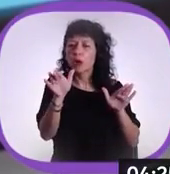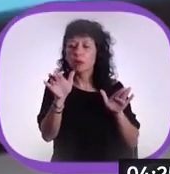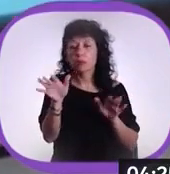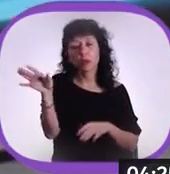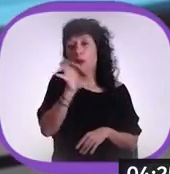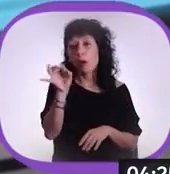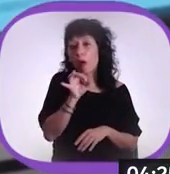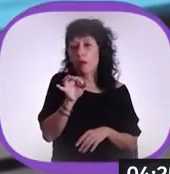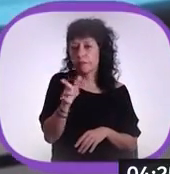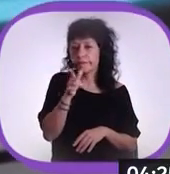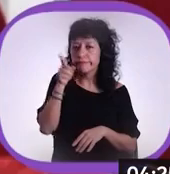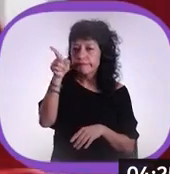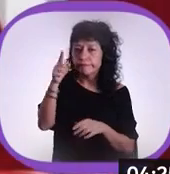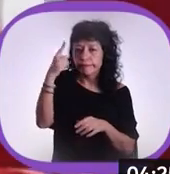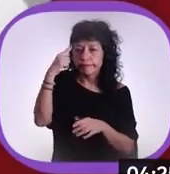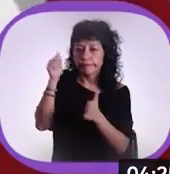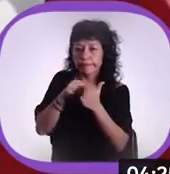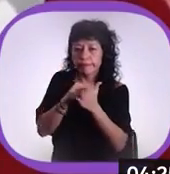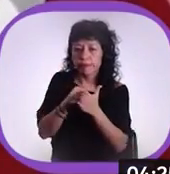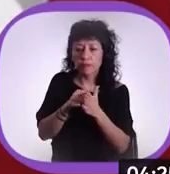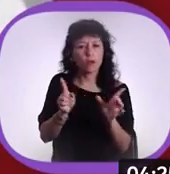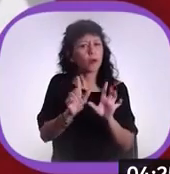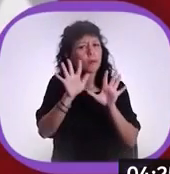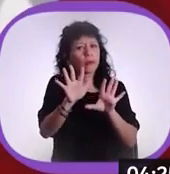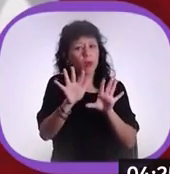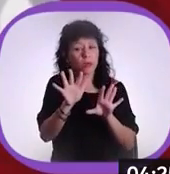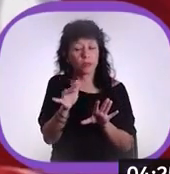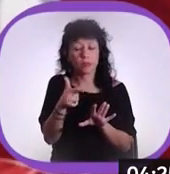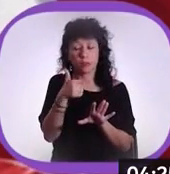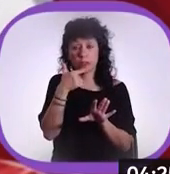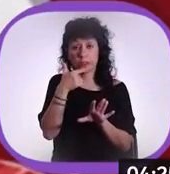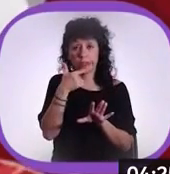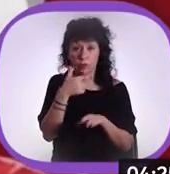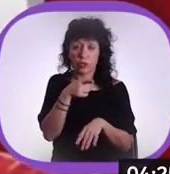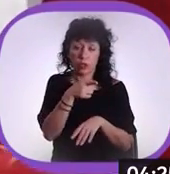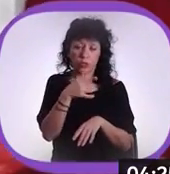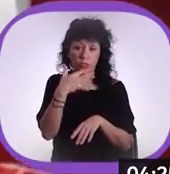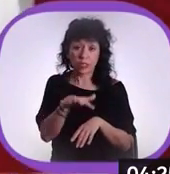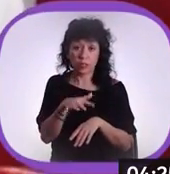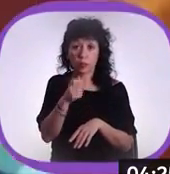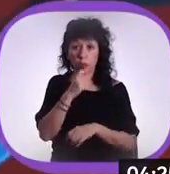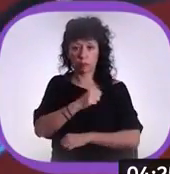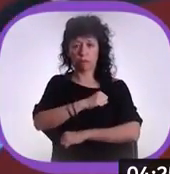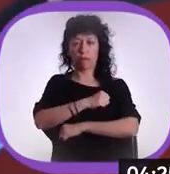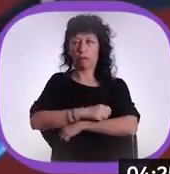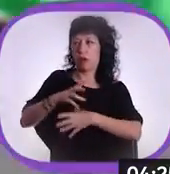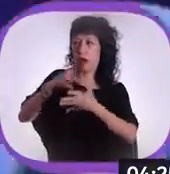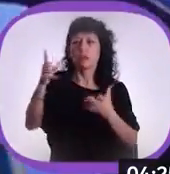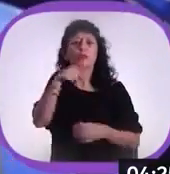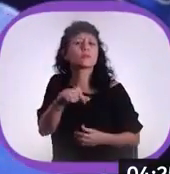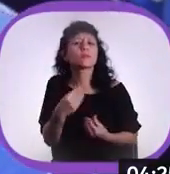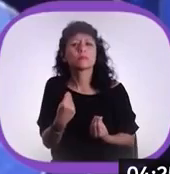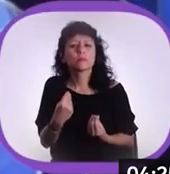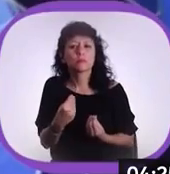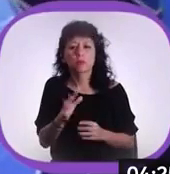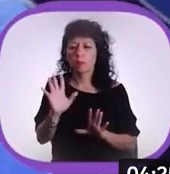significa que es un cabeza hueca. Oigan, tenemos que comprender Stanford. Si una gigantesca estatua suya apareciera en una zona, ¿qué harían? Yo lo subiría al blog.